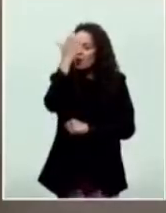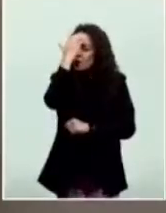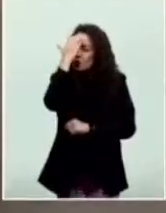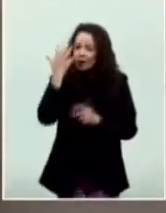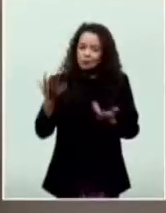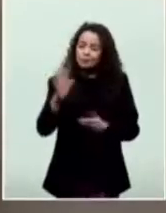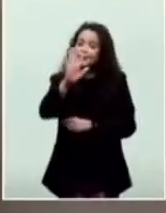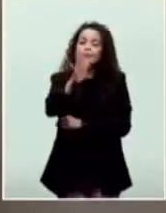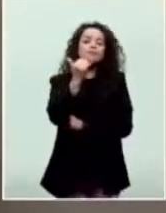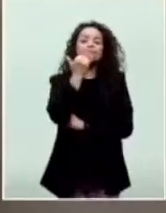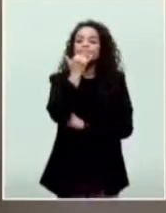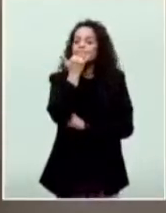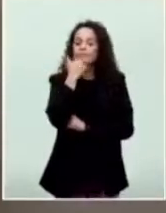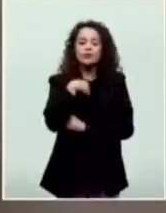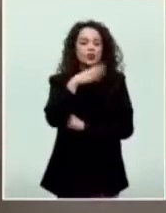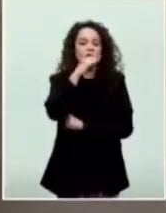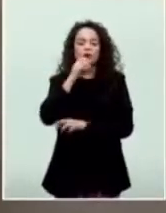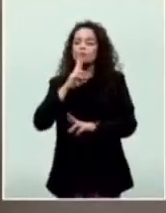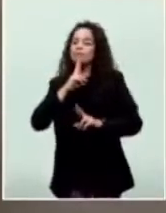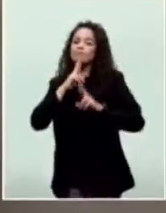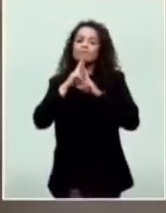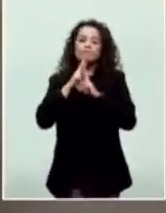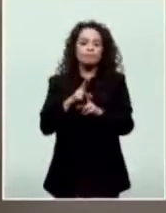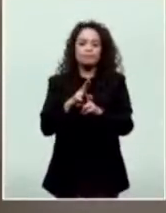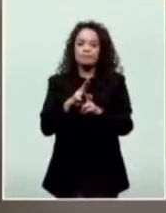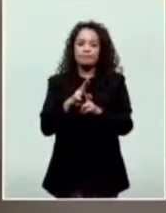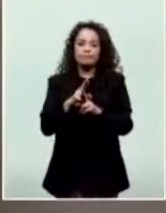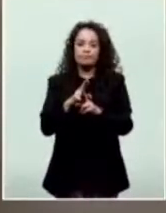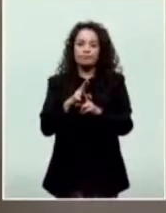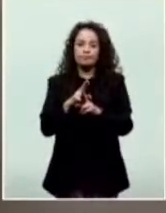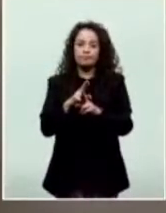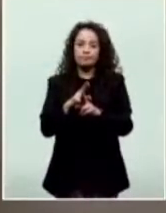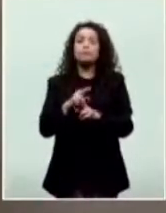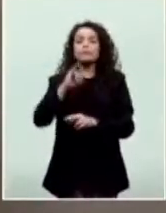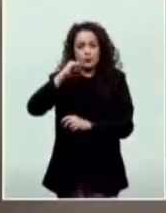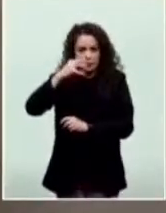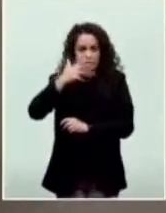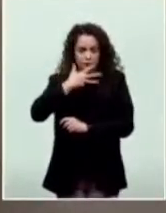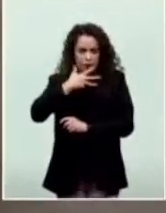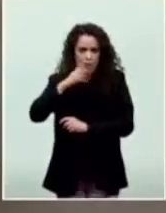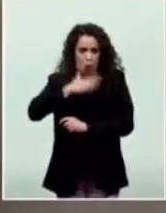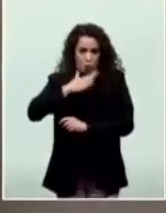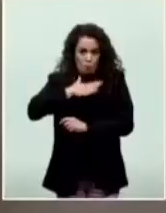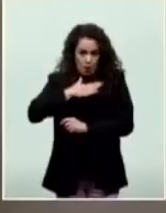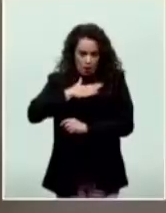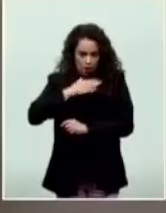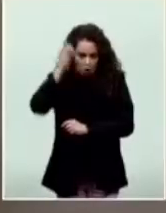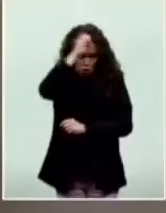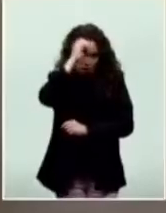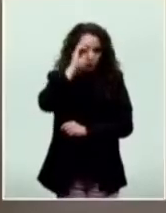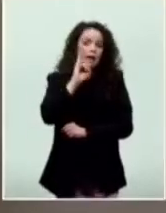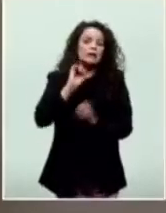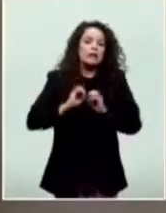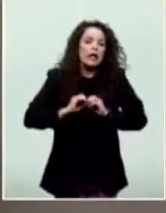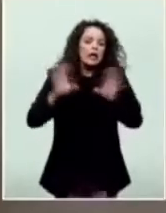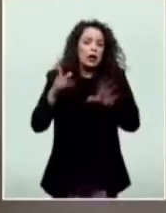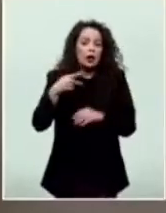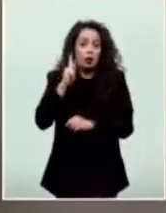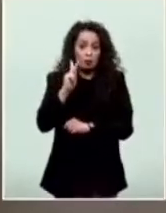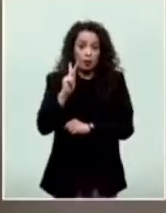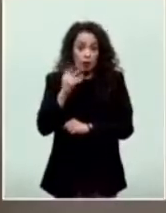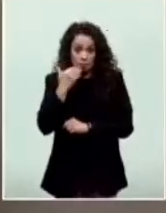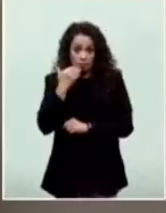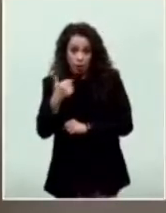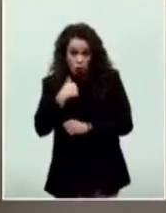les ofrezco una disculpa, no puedo yo pronunciarme. Obviamente tengo una opinión, por supuesto, pero no sería correcto que